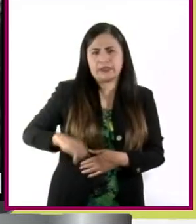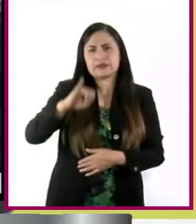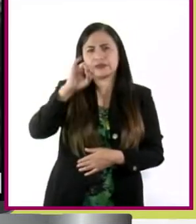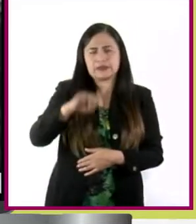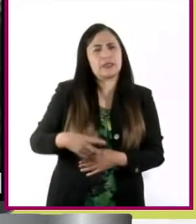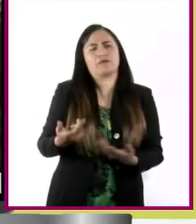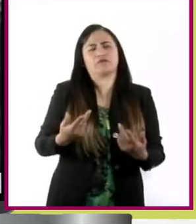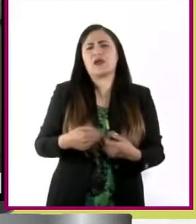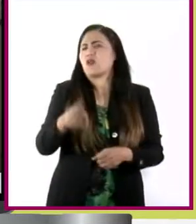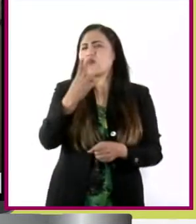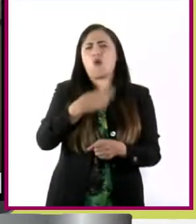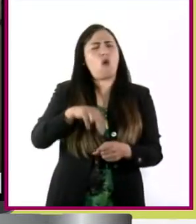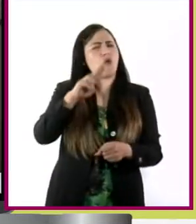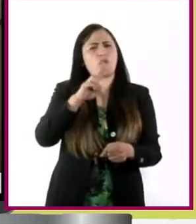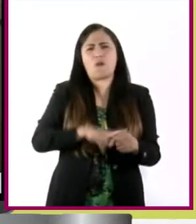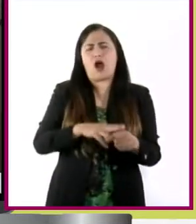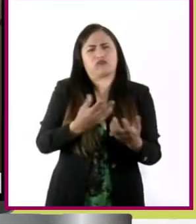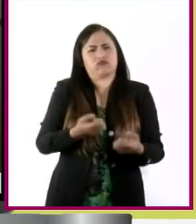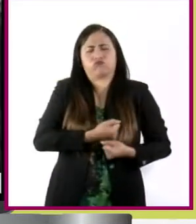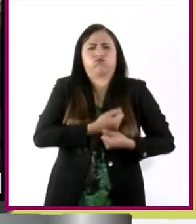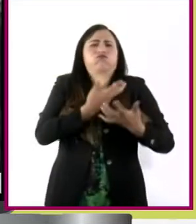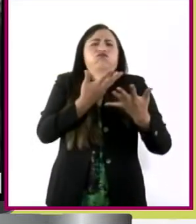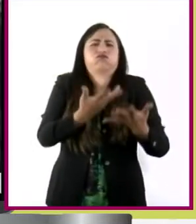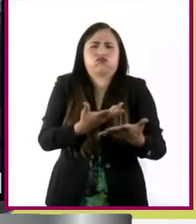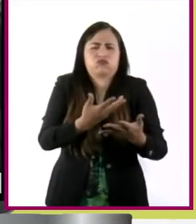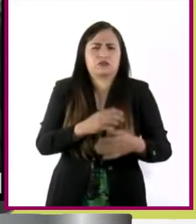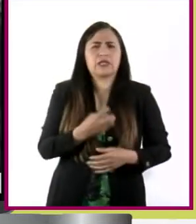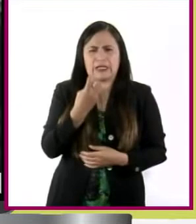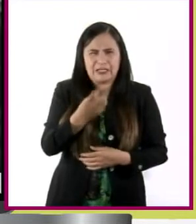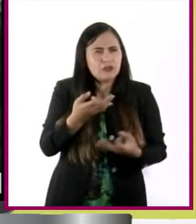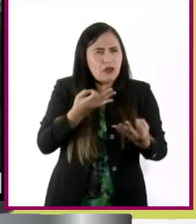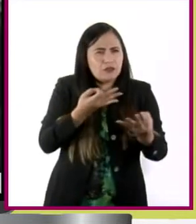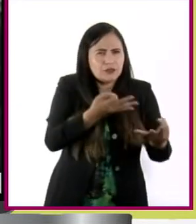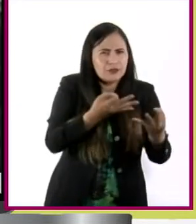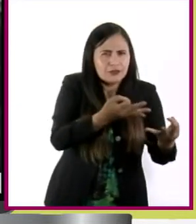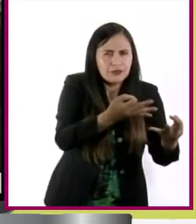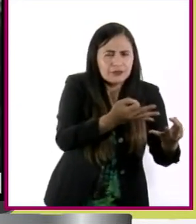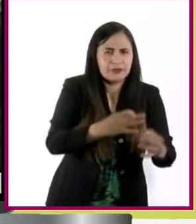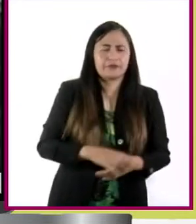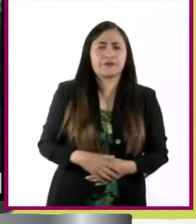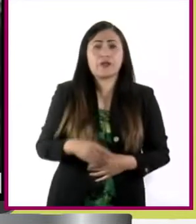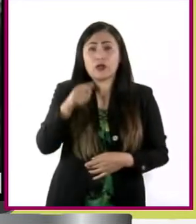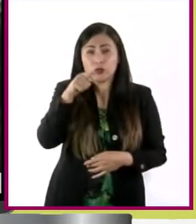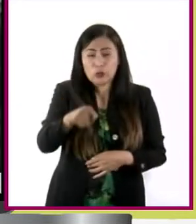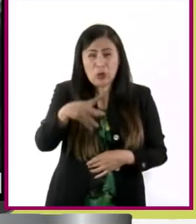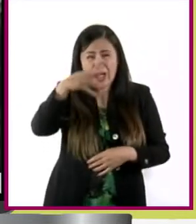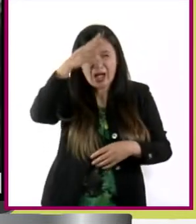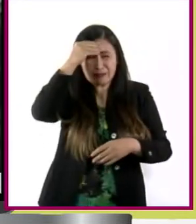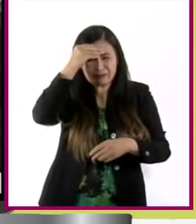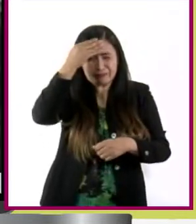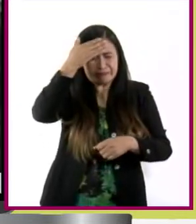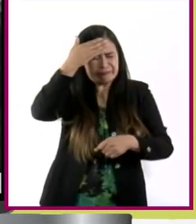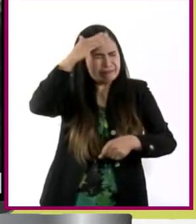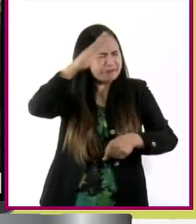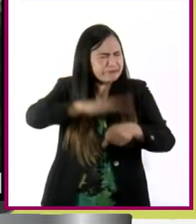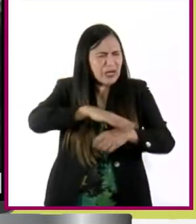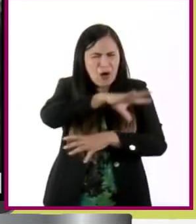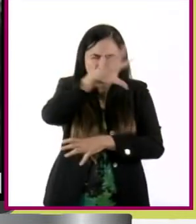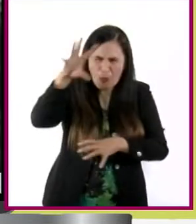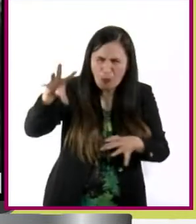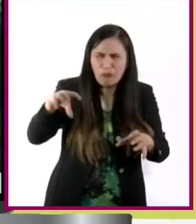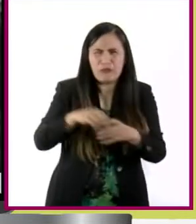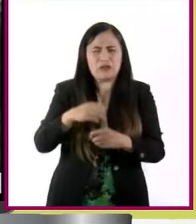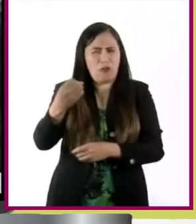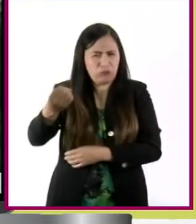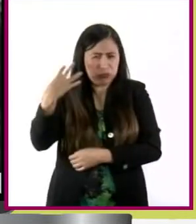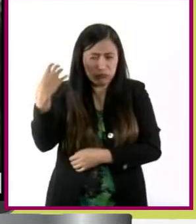el habla parece más natural. Entonces, lo que se recomienda, más que aprenderte así como todo el discurso, tener a mano